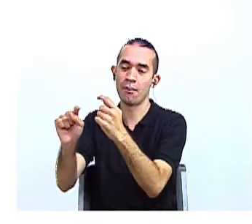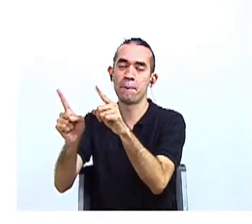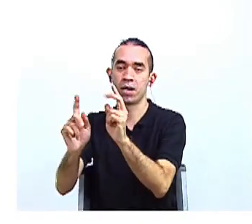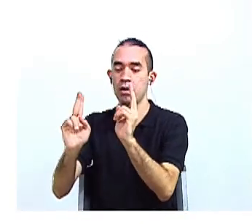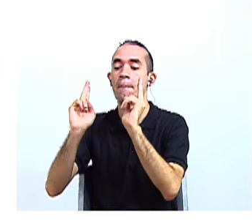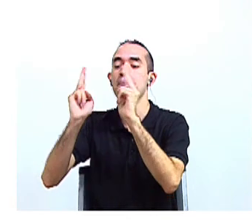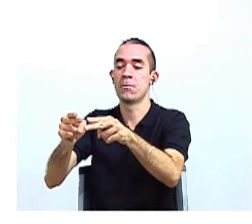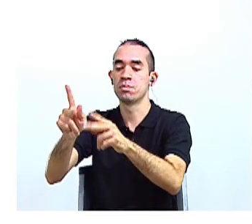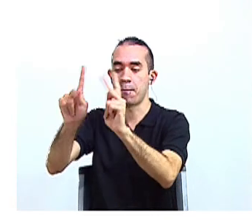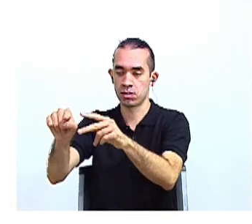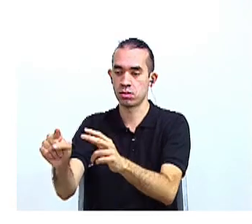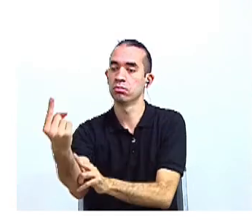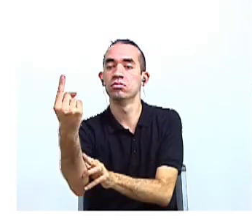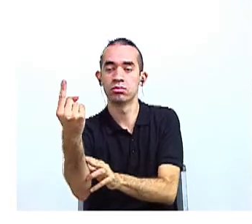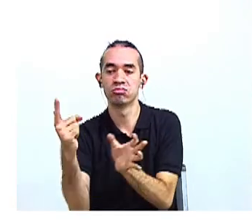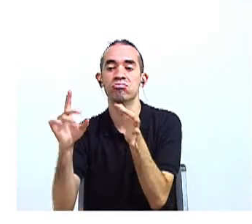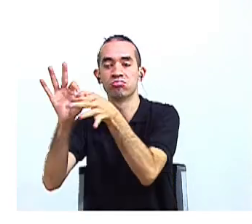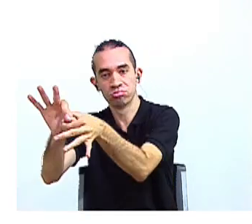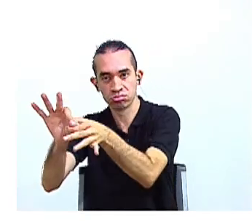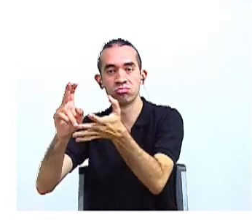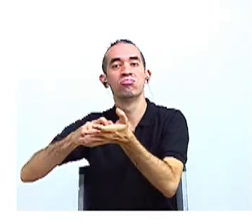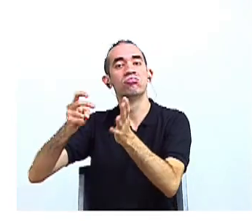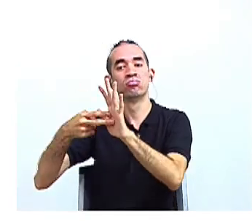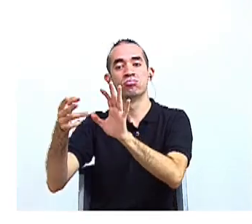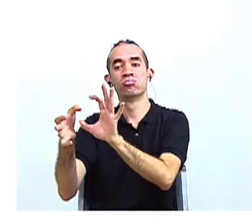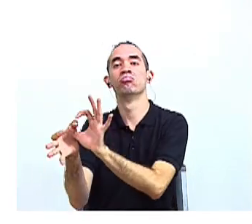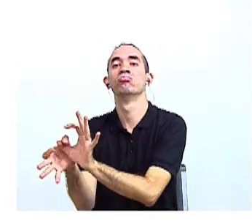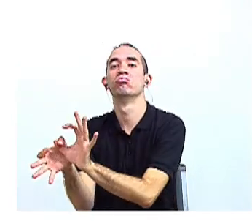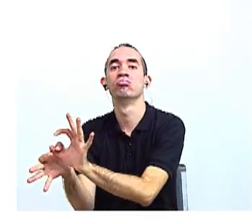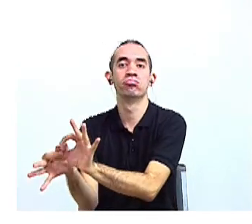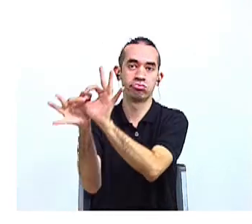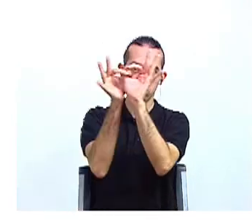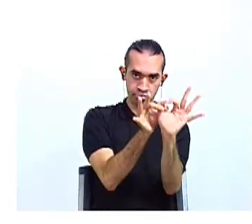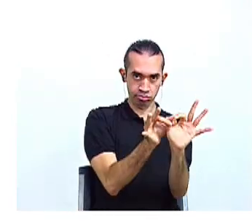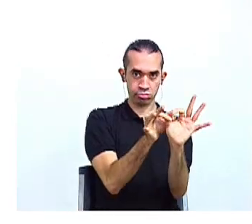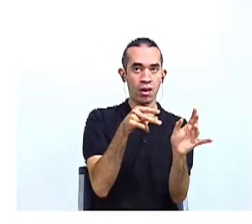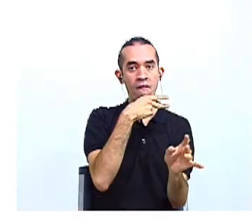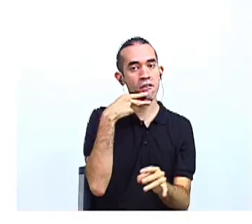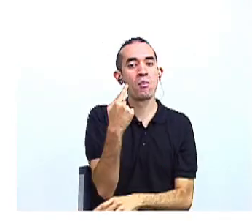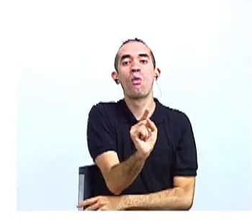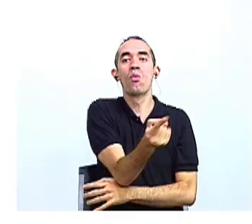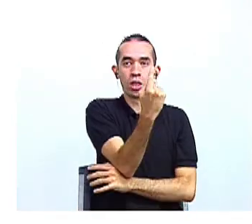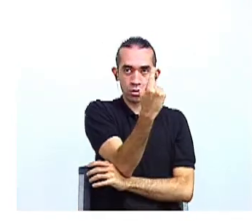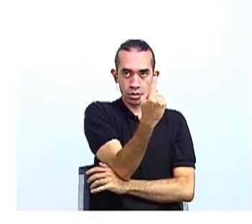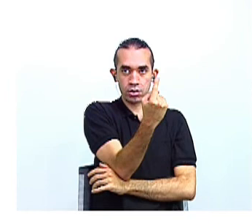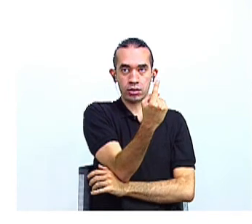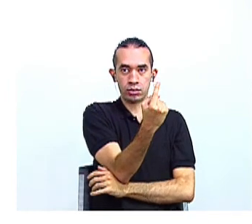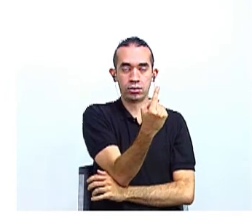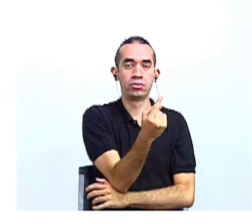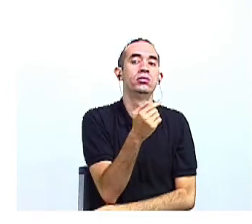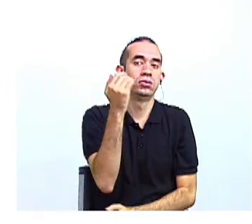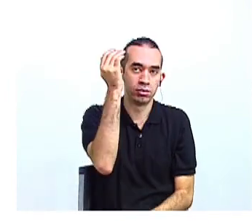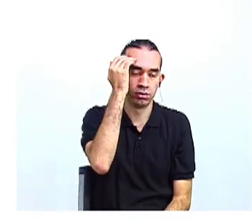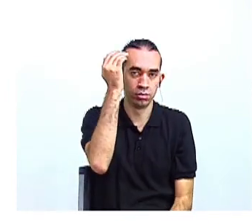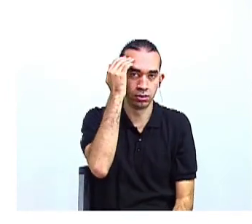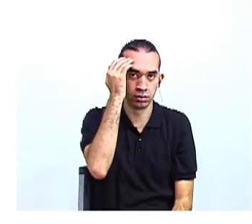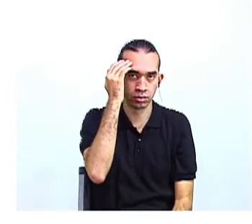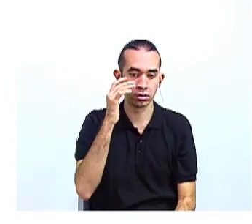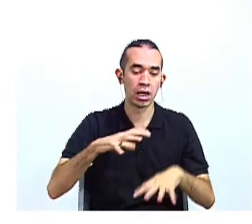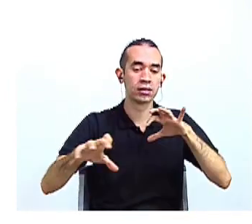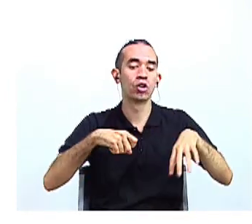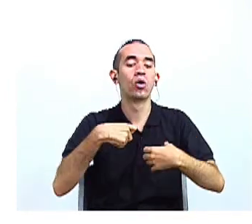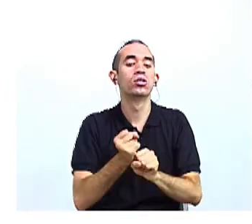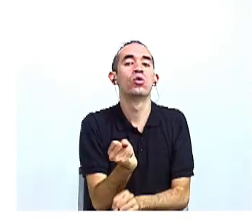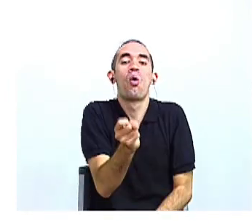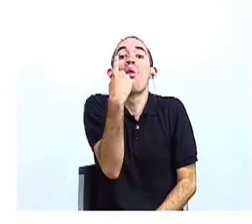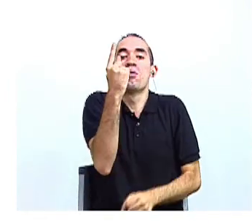remitiendo a un mismo referente. En este caso, el verbo irá en singular. Claro está, la acción está